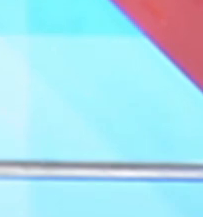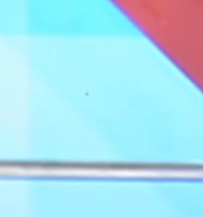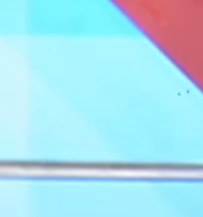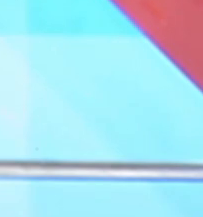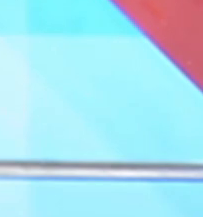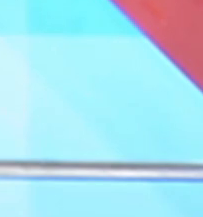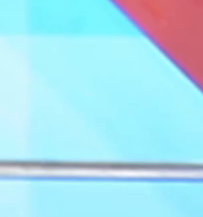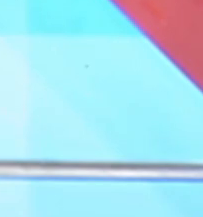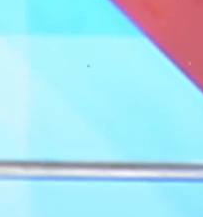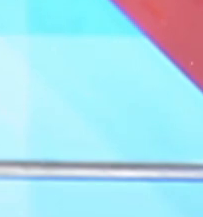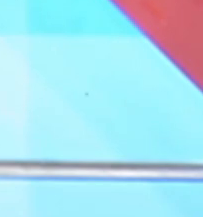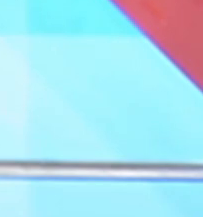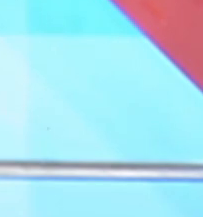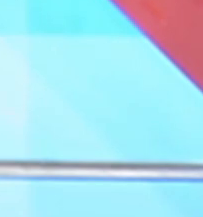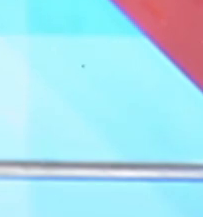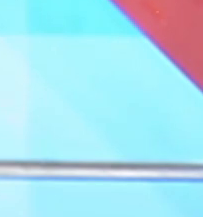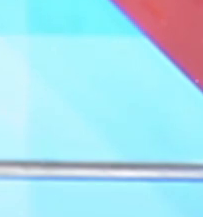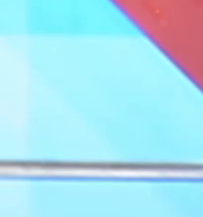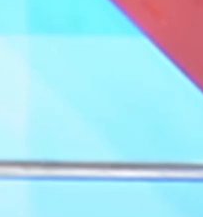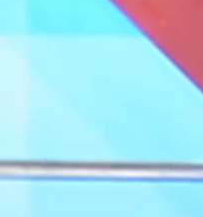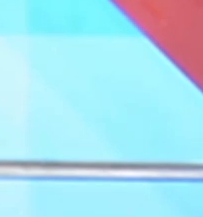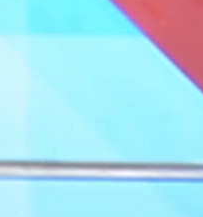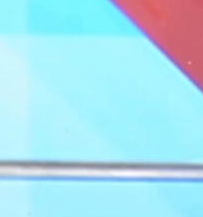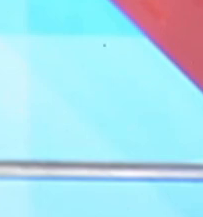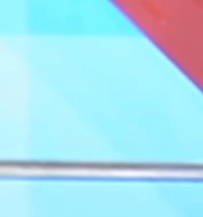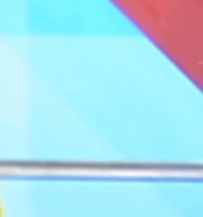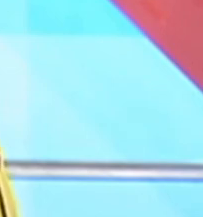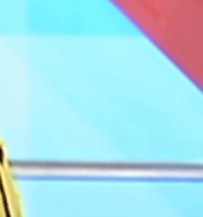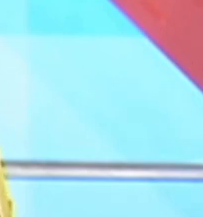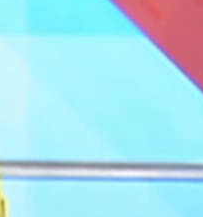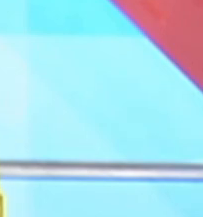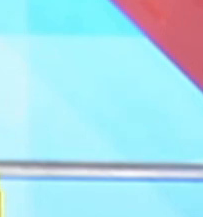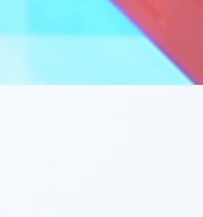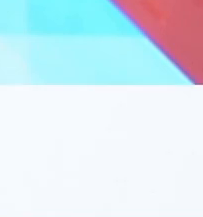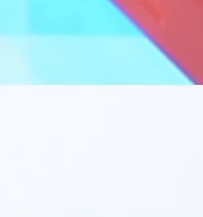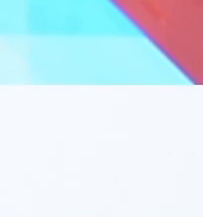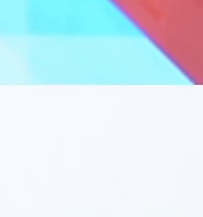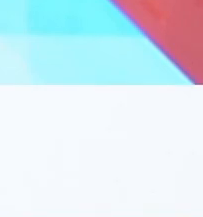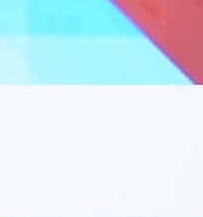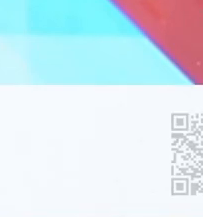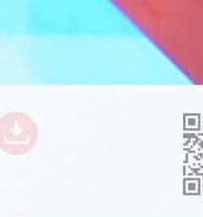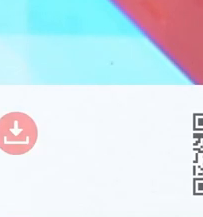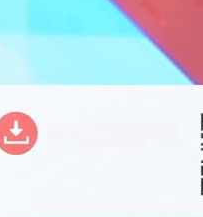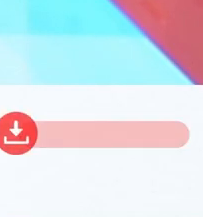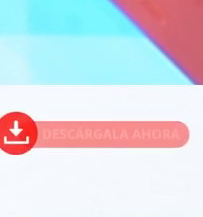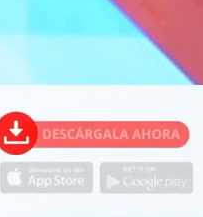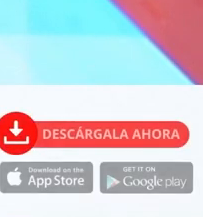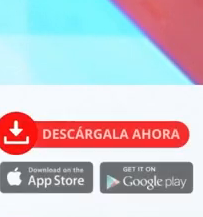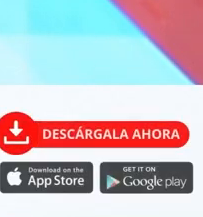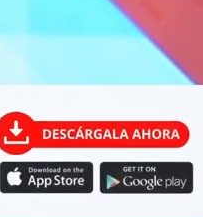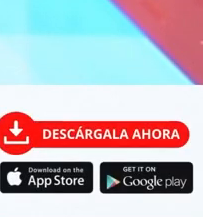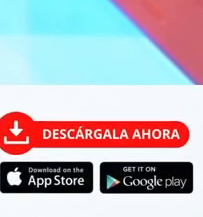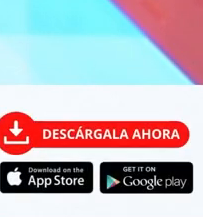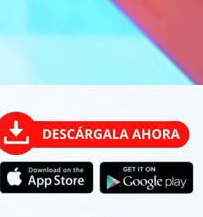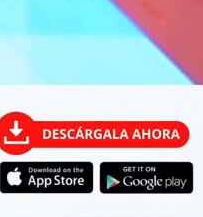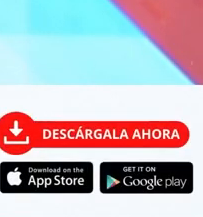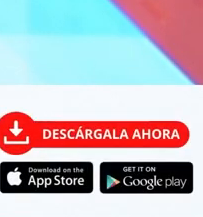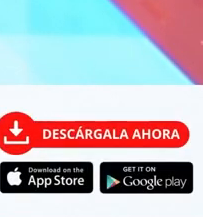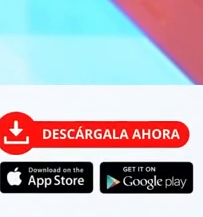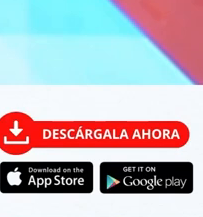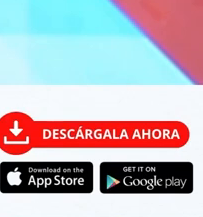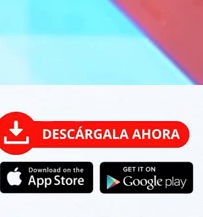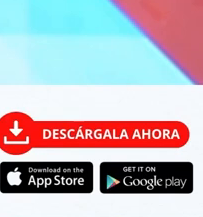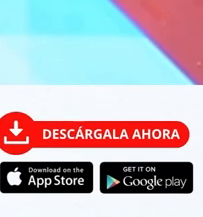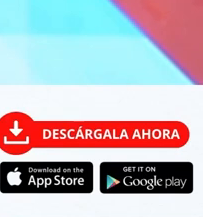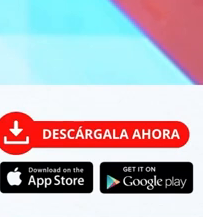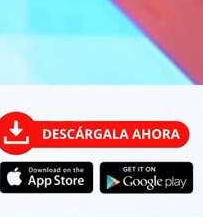de terminarlas, procesos burocráticos, que no fue posible, pero lo que uno desea es que, teniendo en cuenta que